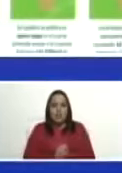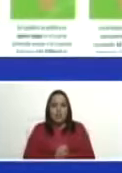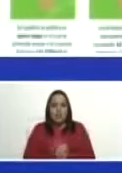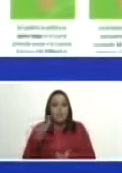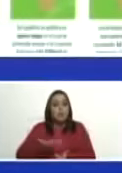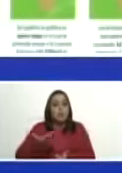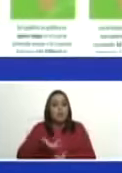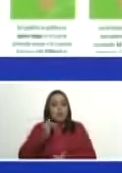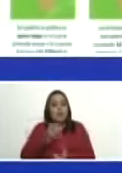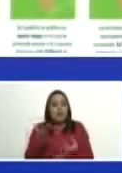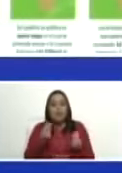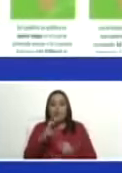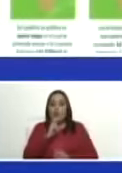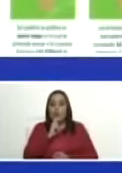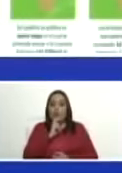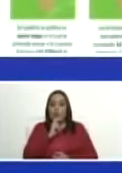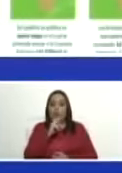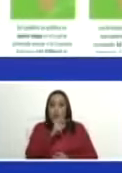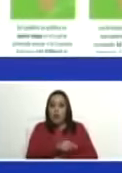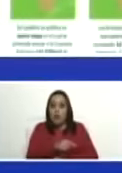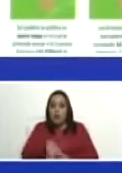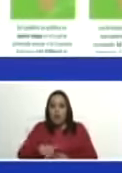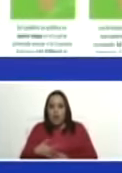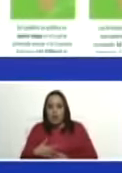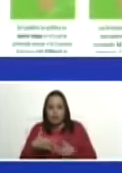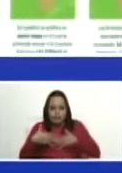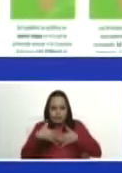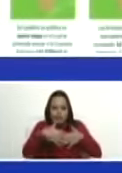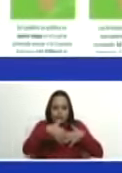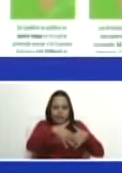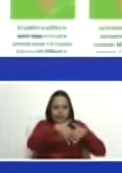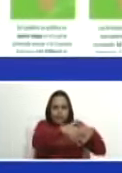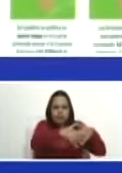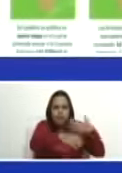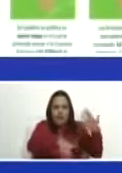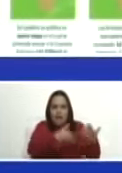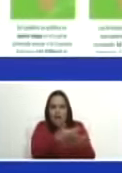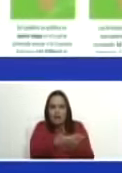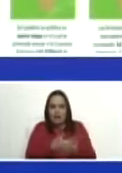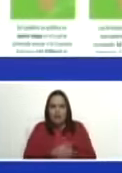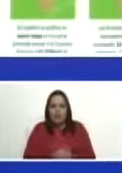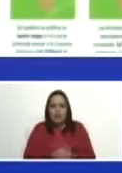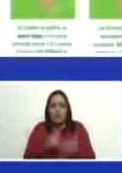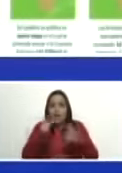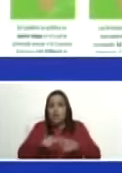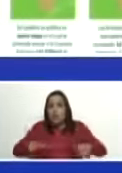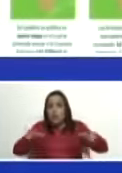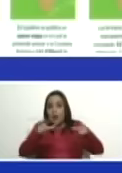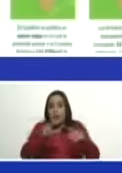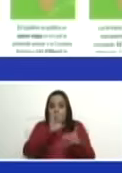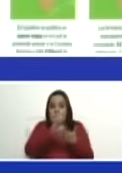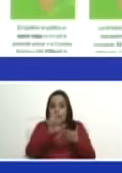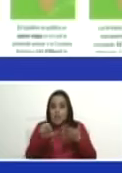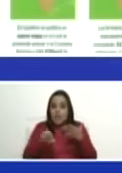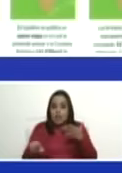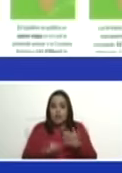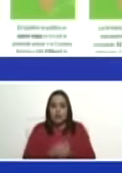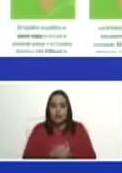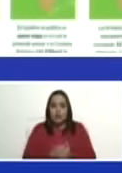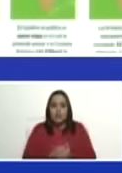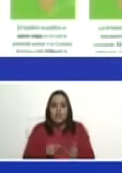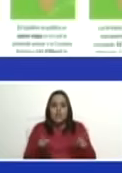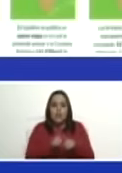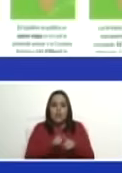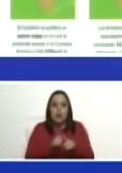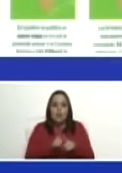oro y para avanzar hacia lugares estratégicos como las bocas